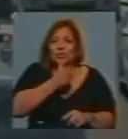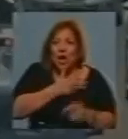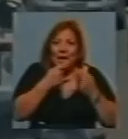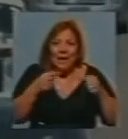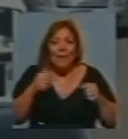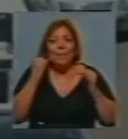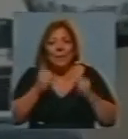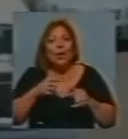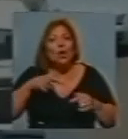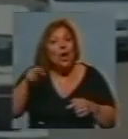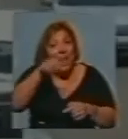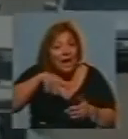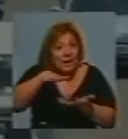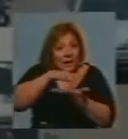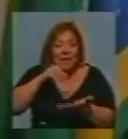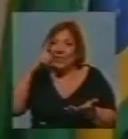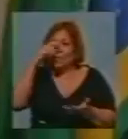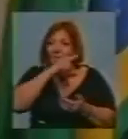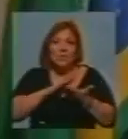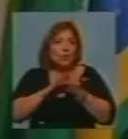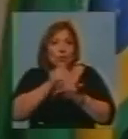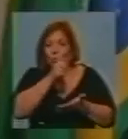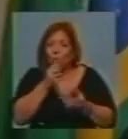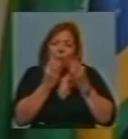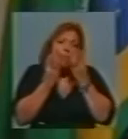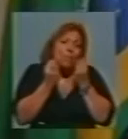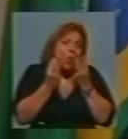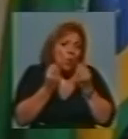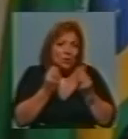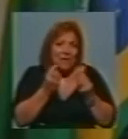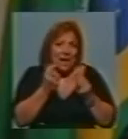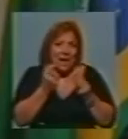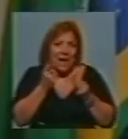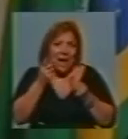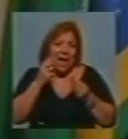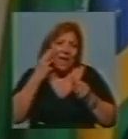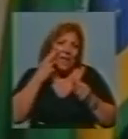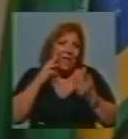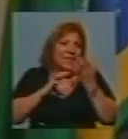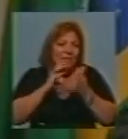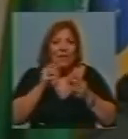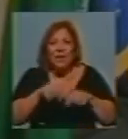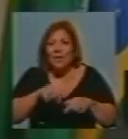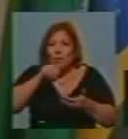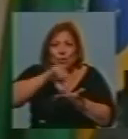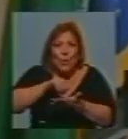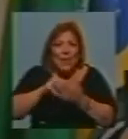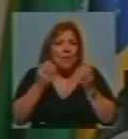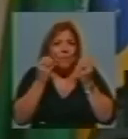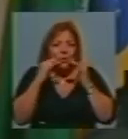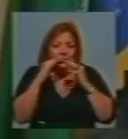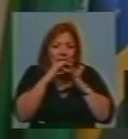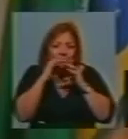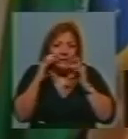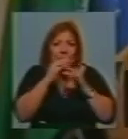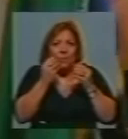una serie de problemas de difícil solución. Congestionada, travada. Nuestra ciudad está completamente congestionada y